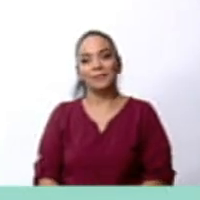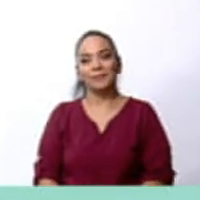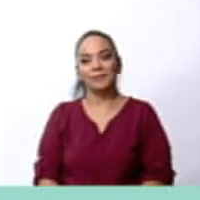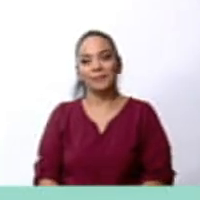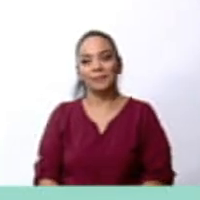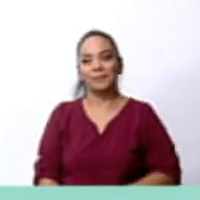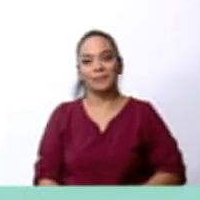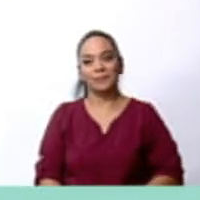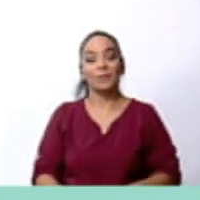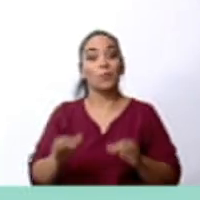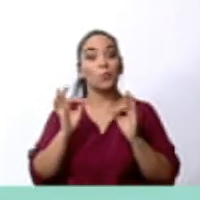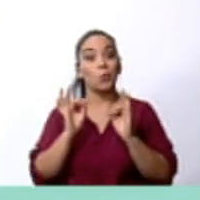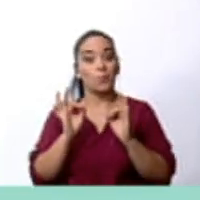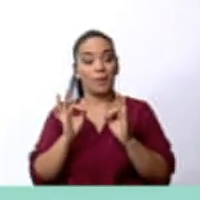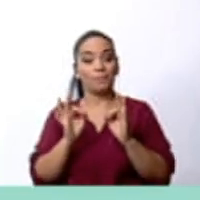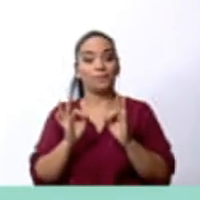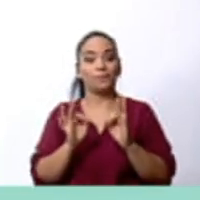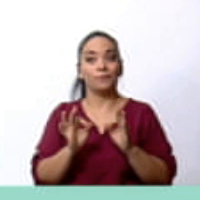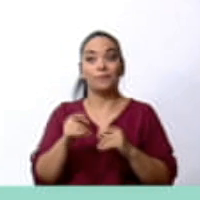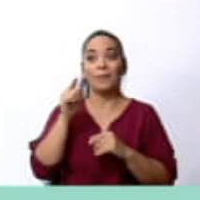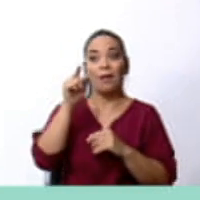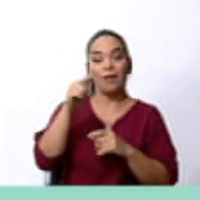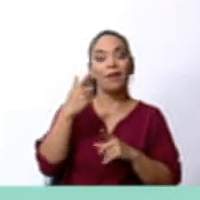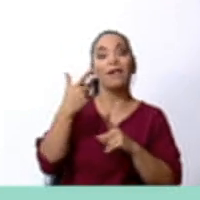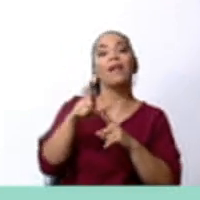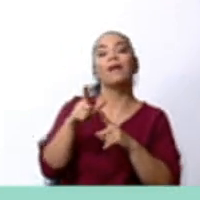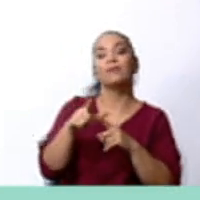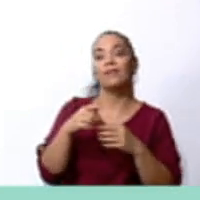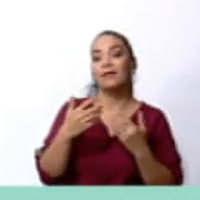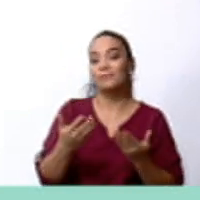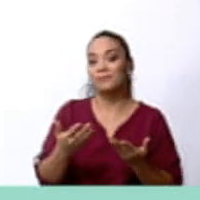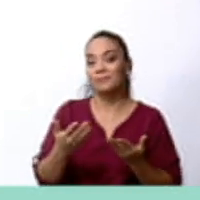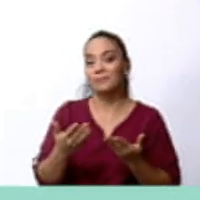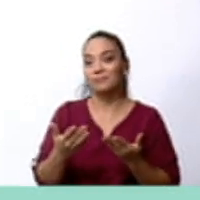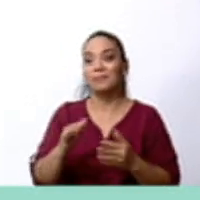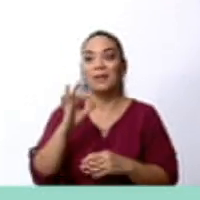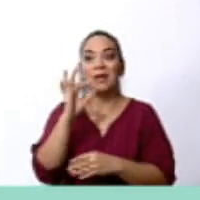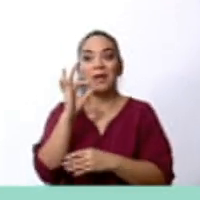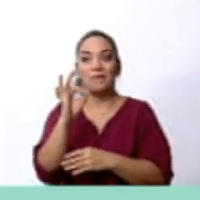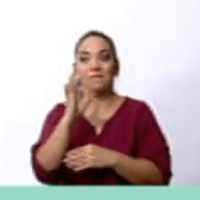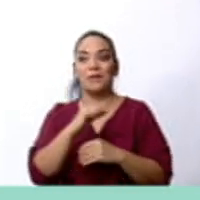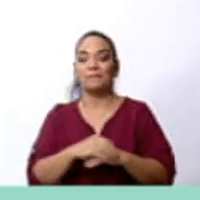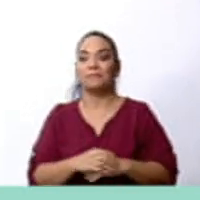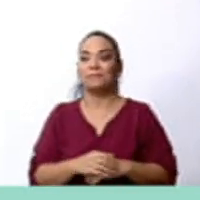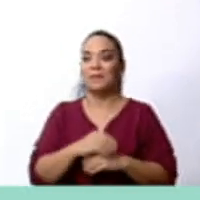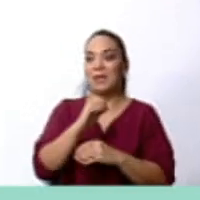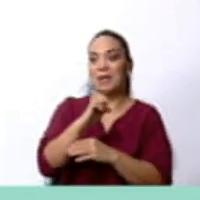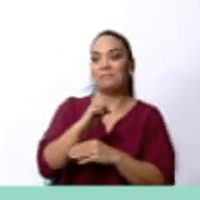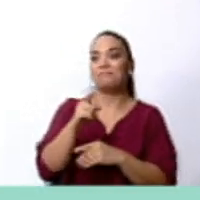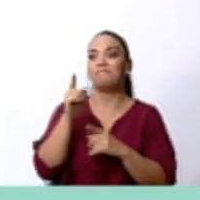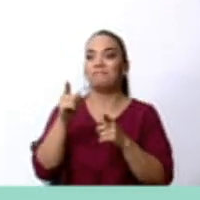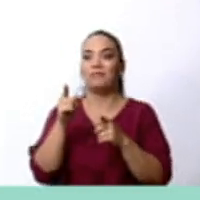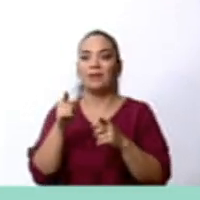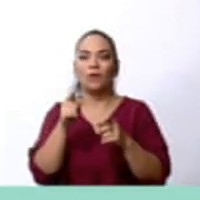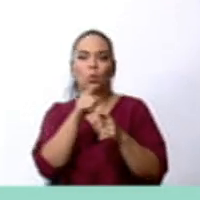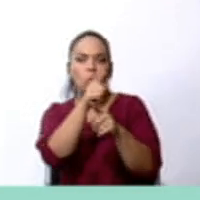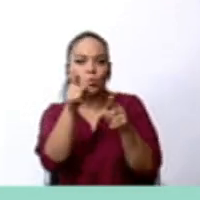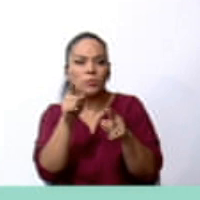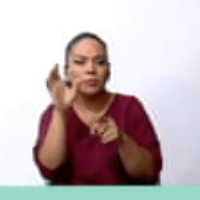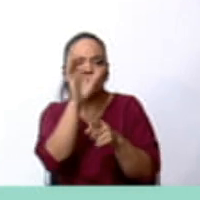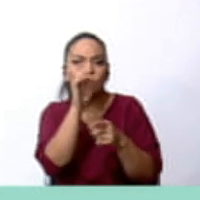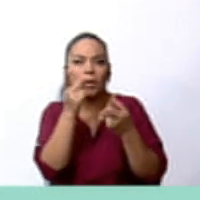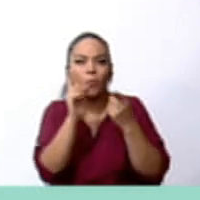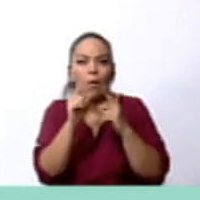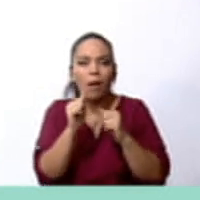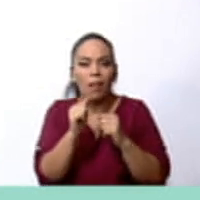Muy bien. Este es el disfraz en letra imprenta. ¿Me ayudan a encontrar cuál es